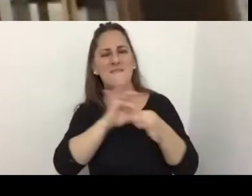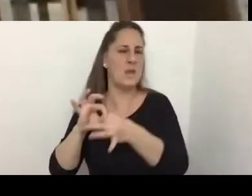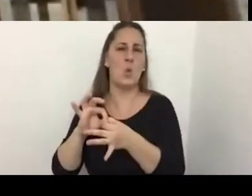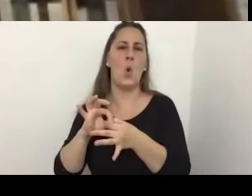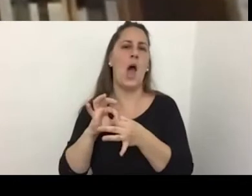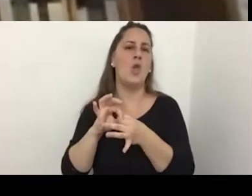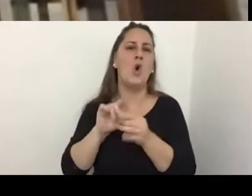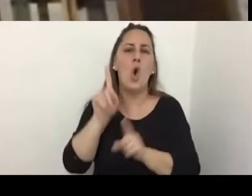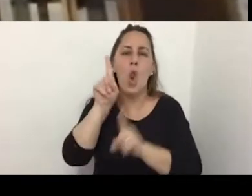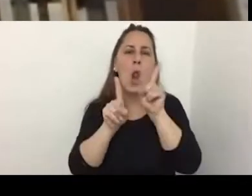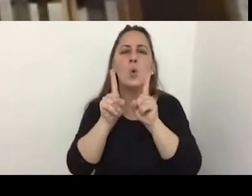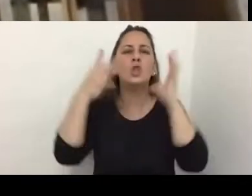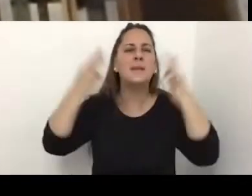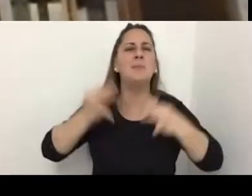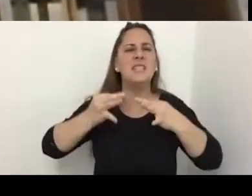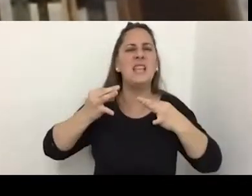procesos.